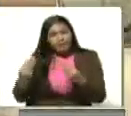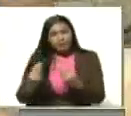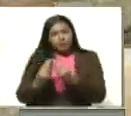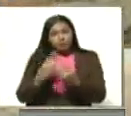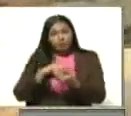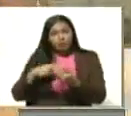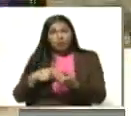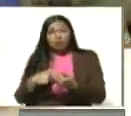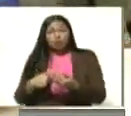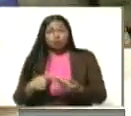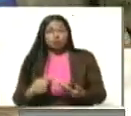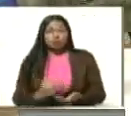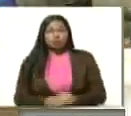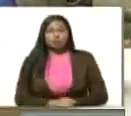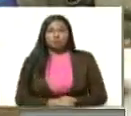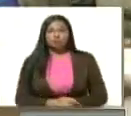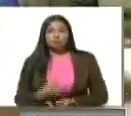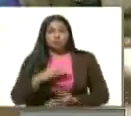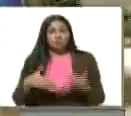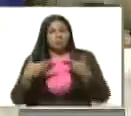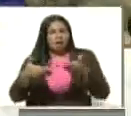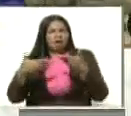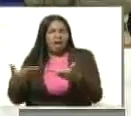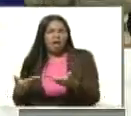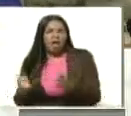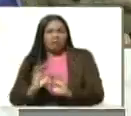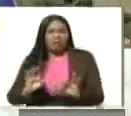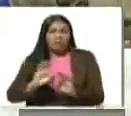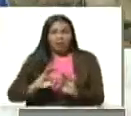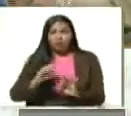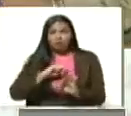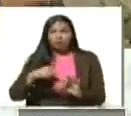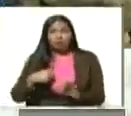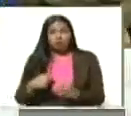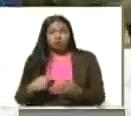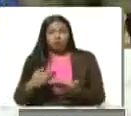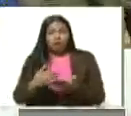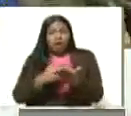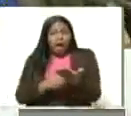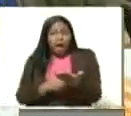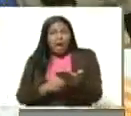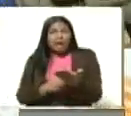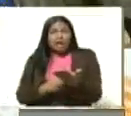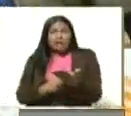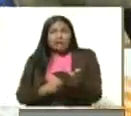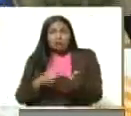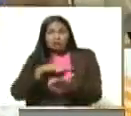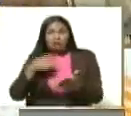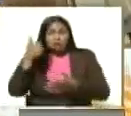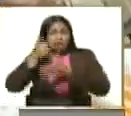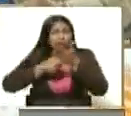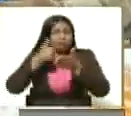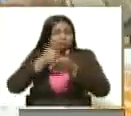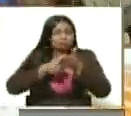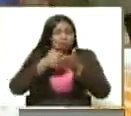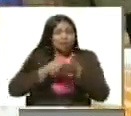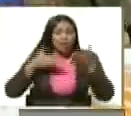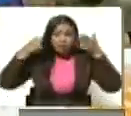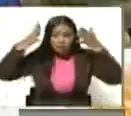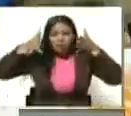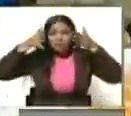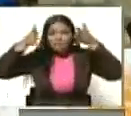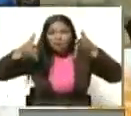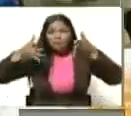ganándonos nuestros espacios. A nosotros nadie nos regala nada. Nosotros no vamos con prebenda. Nosotros nos preparamos y nos formamos